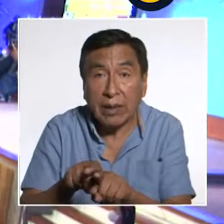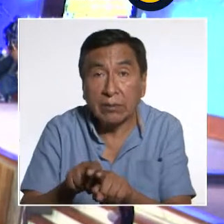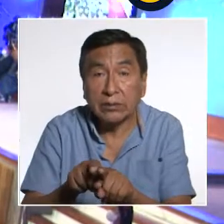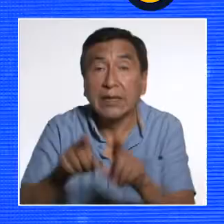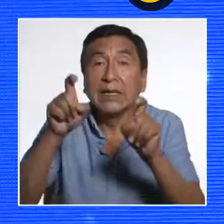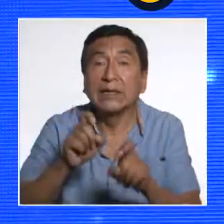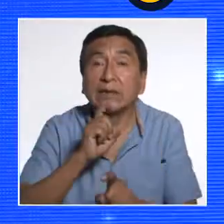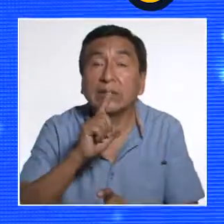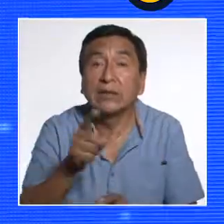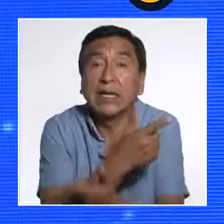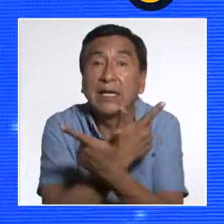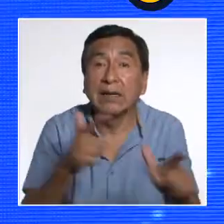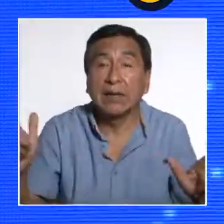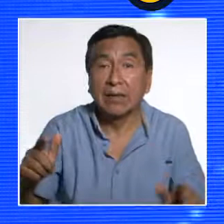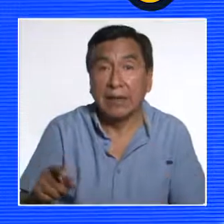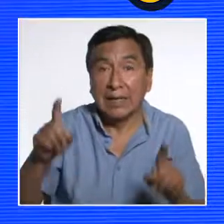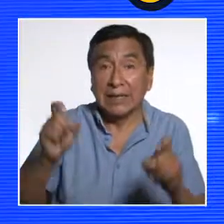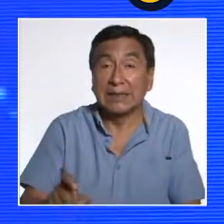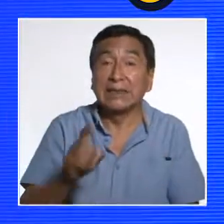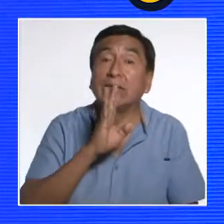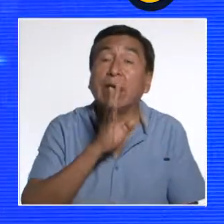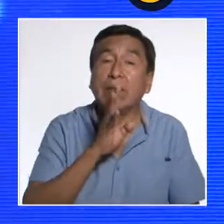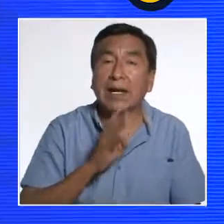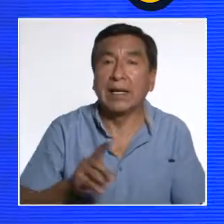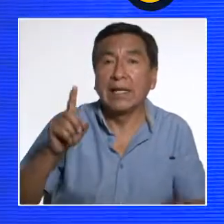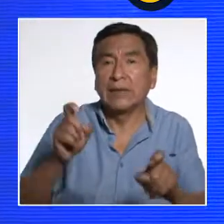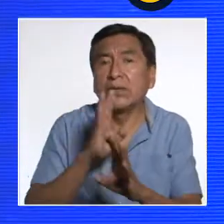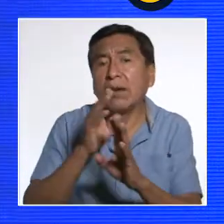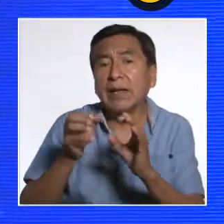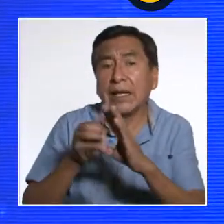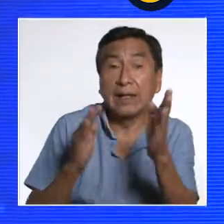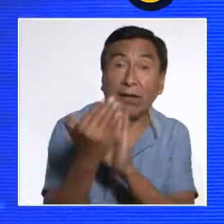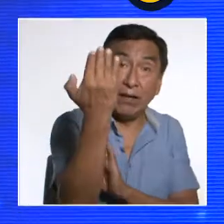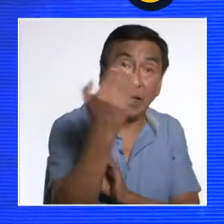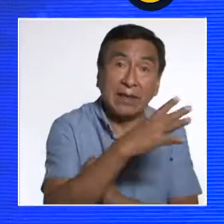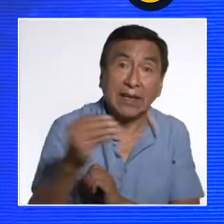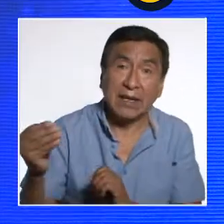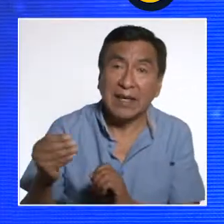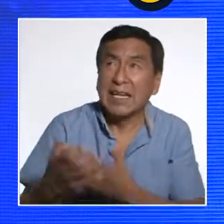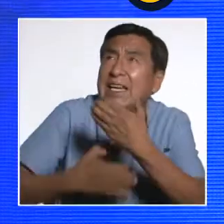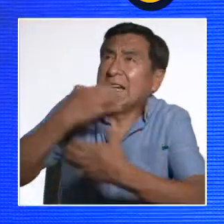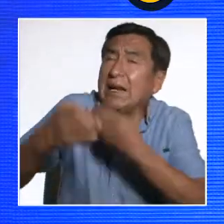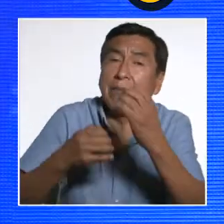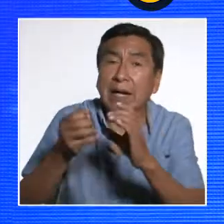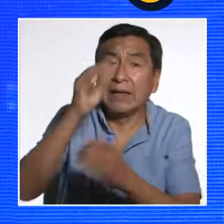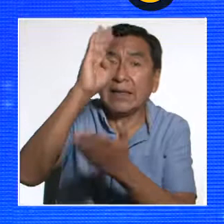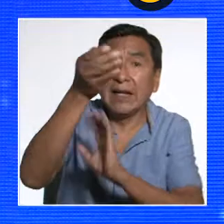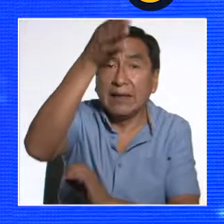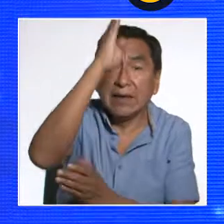necesito ser libre, necesito hablar, y hablar de frente, y venir y clamar delante de